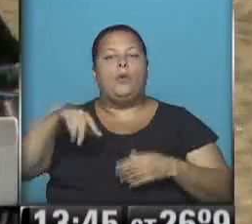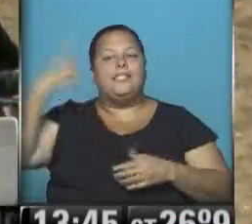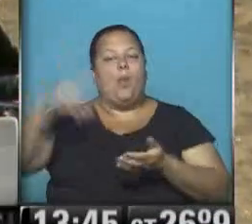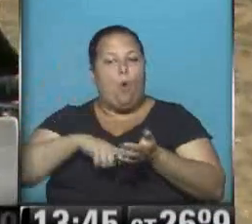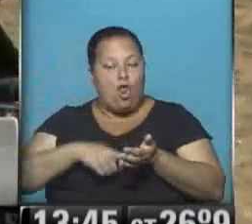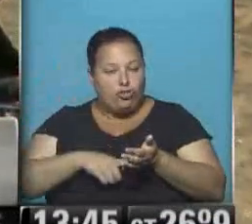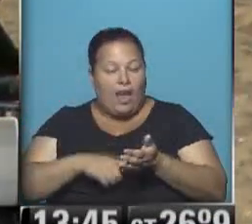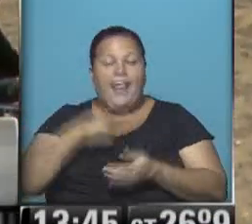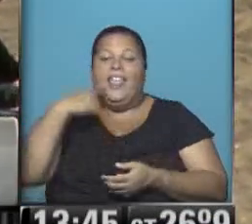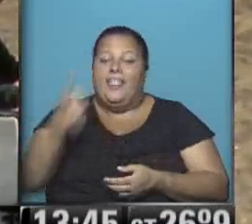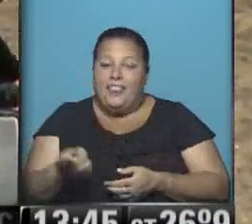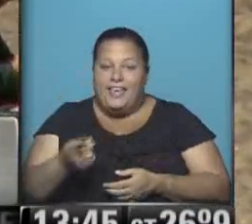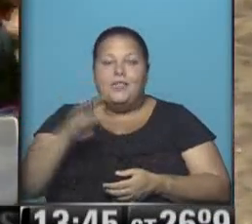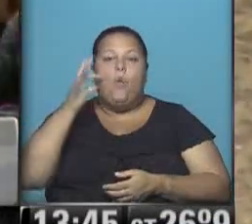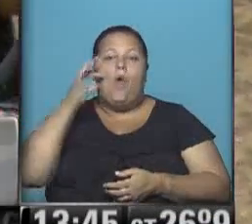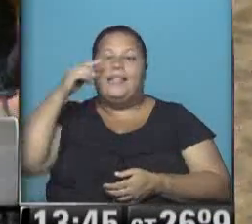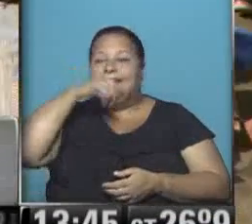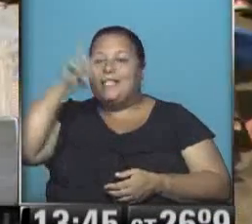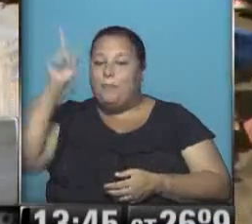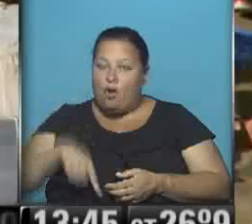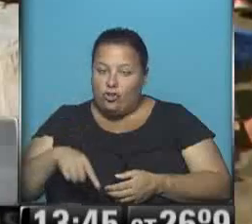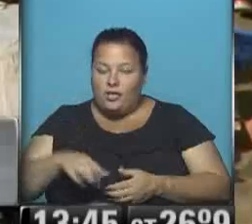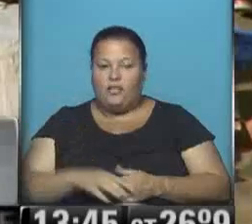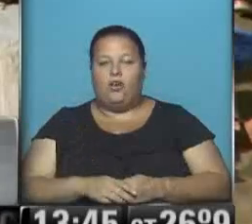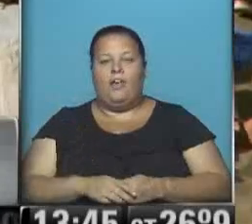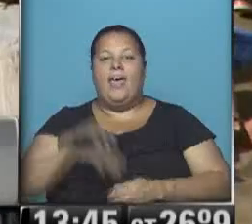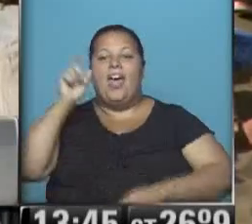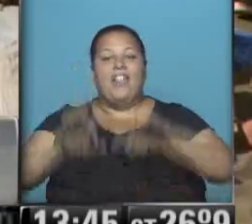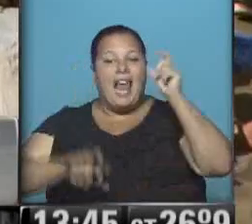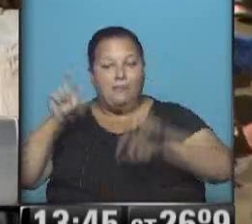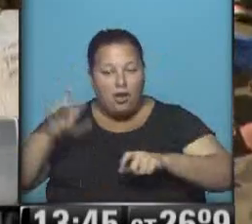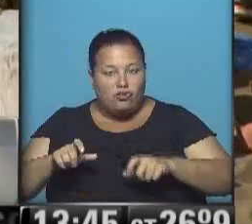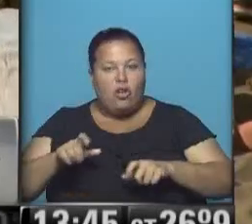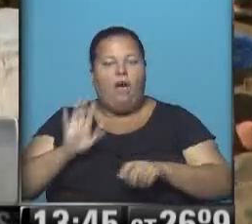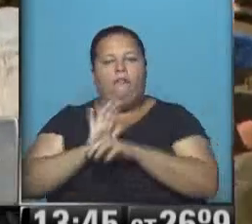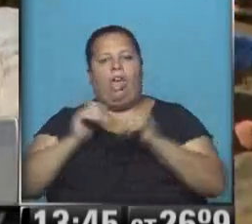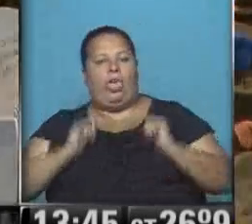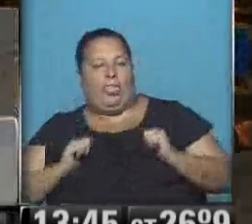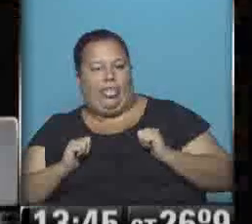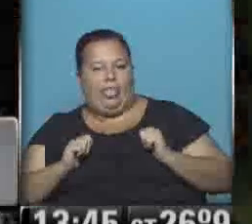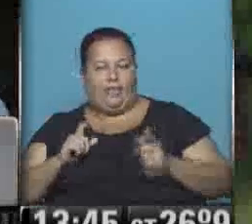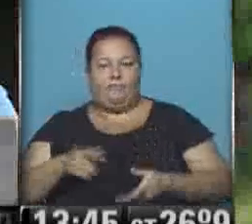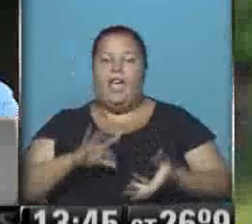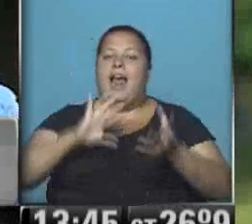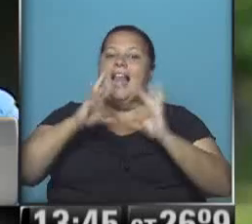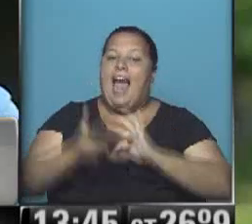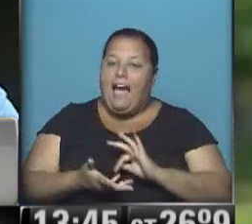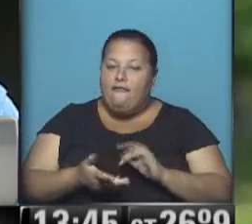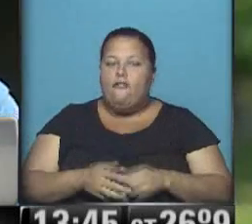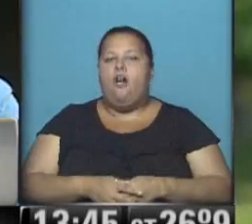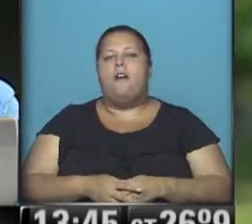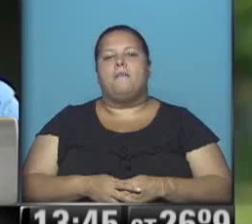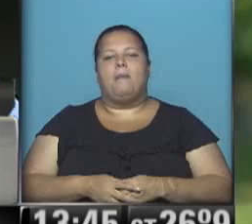Buenos Aires señala que el 47% de la población padece de sedentarismo. La forma en la cual uno